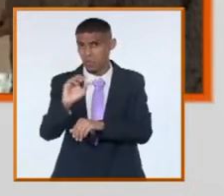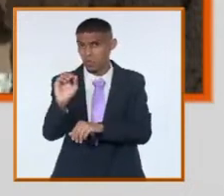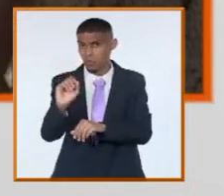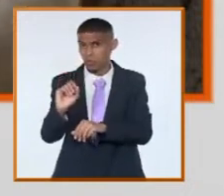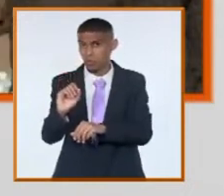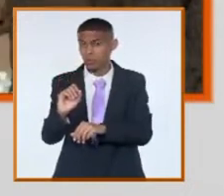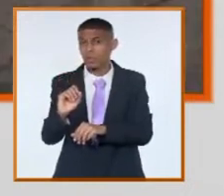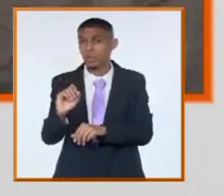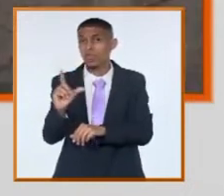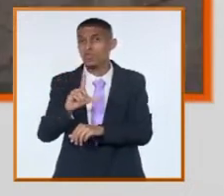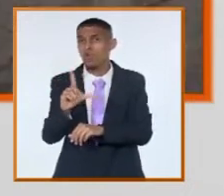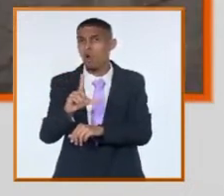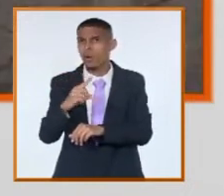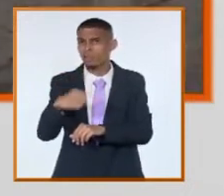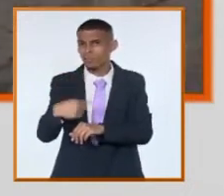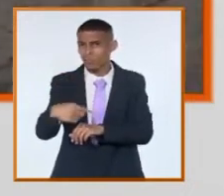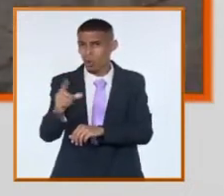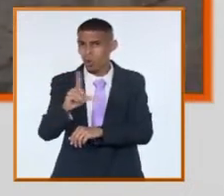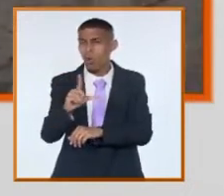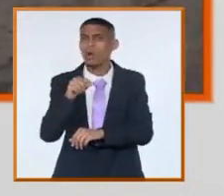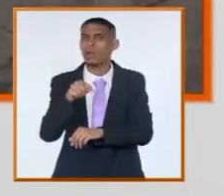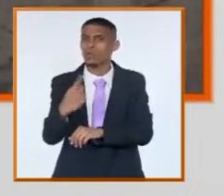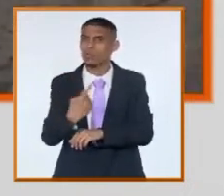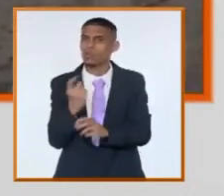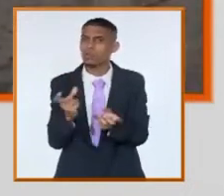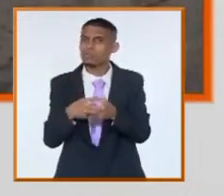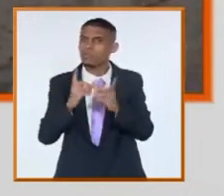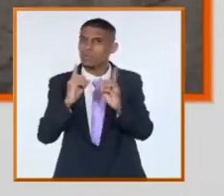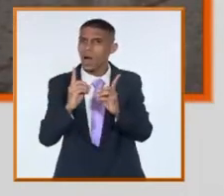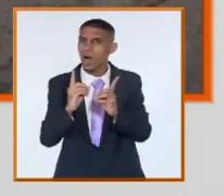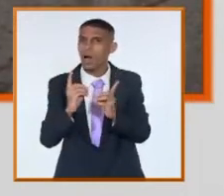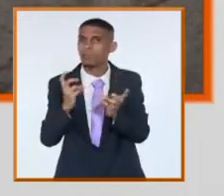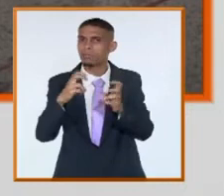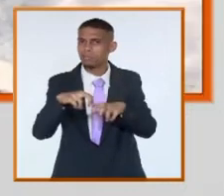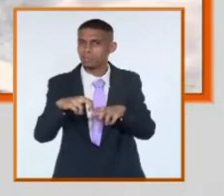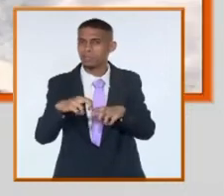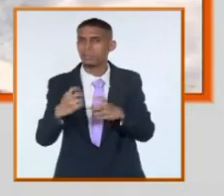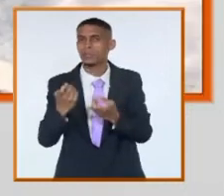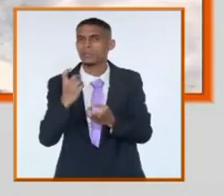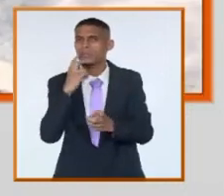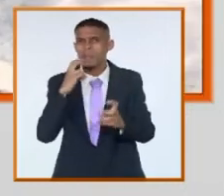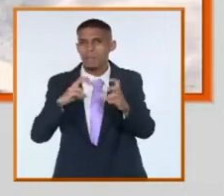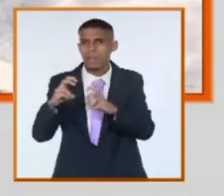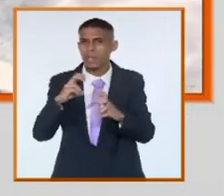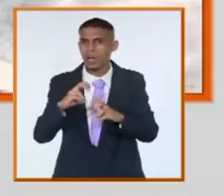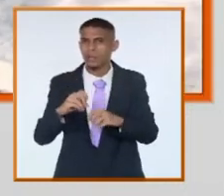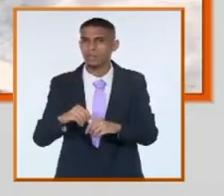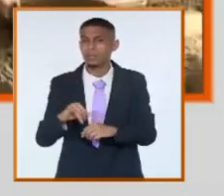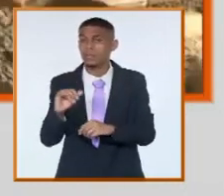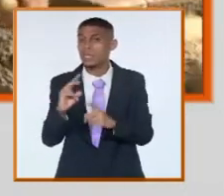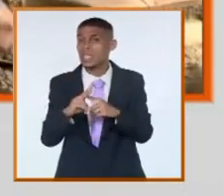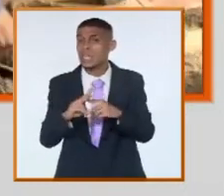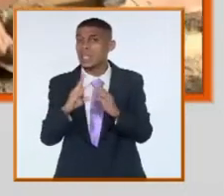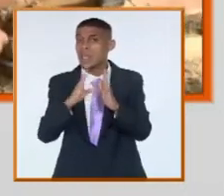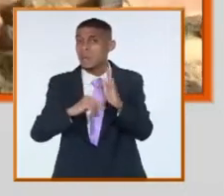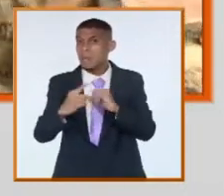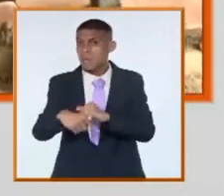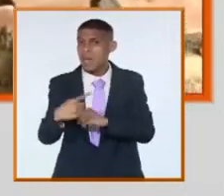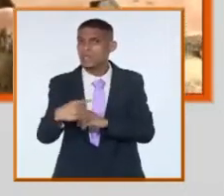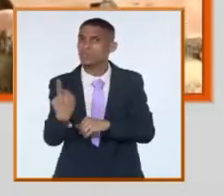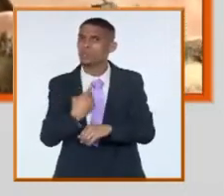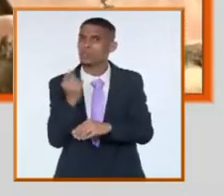analizamos una información de estas plantas y además todos los meses y a veces cada 15 días se